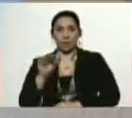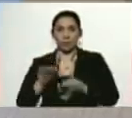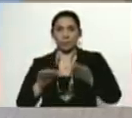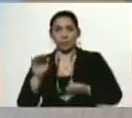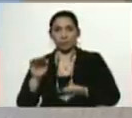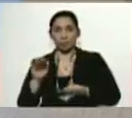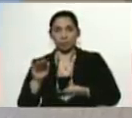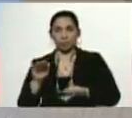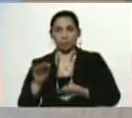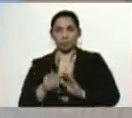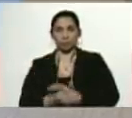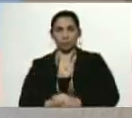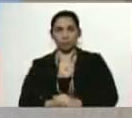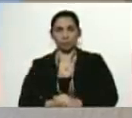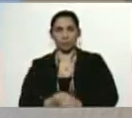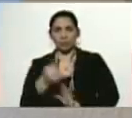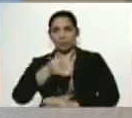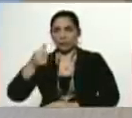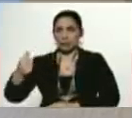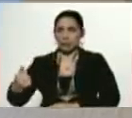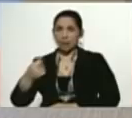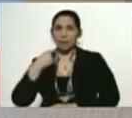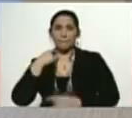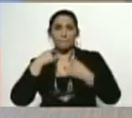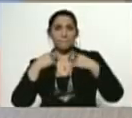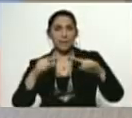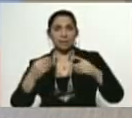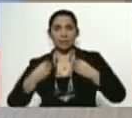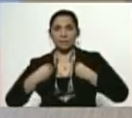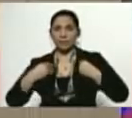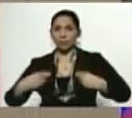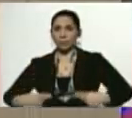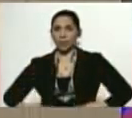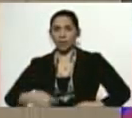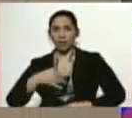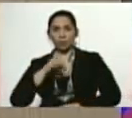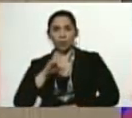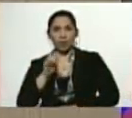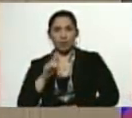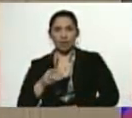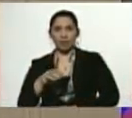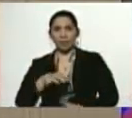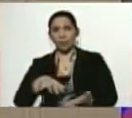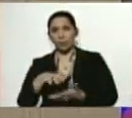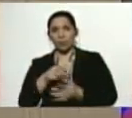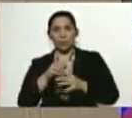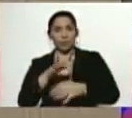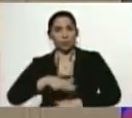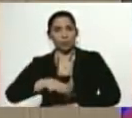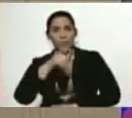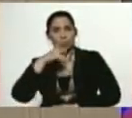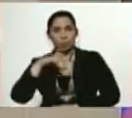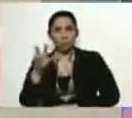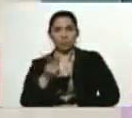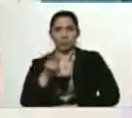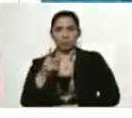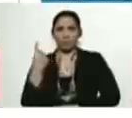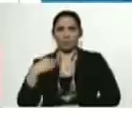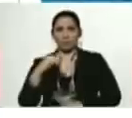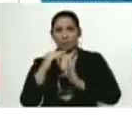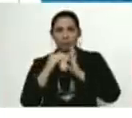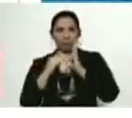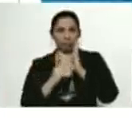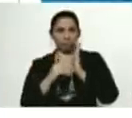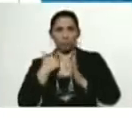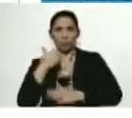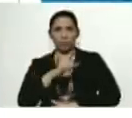que cada pérdida de vida humana duele, que cada pérdida de vida humana es una tragedia para todo el pueblo de Venezuela, pues tiene una de las tasas de